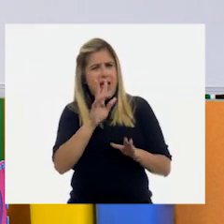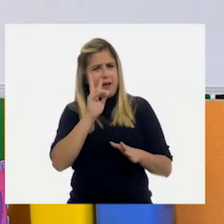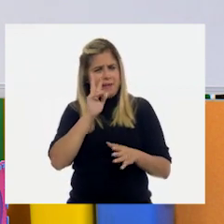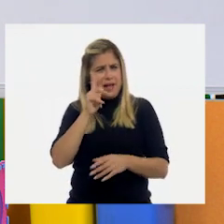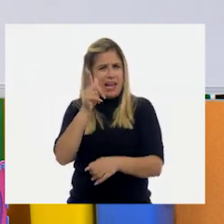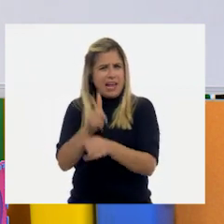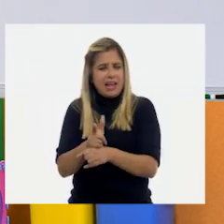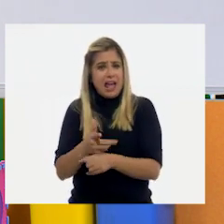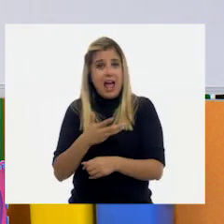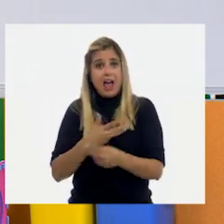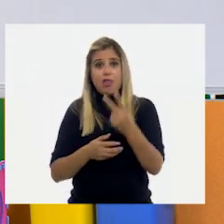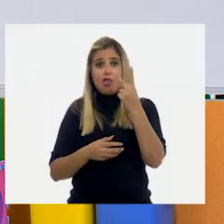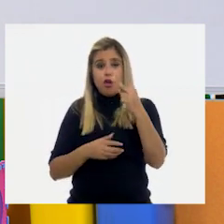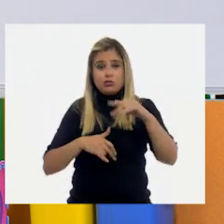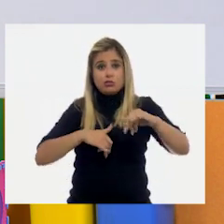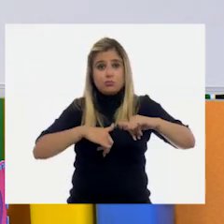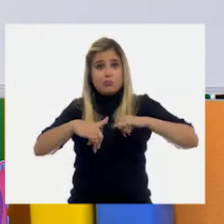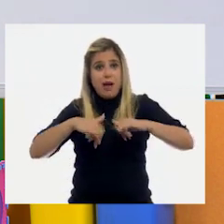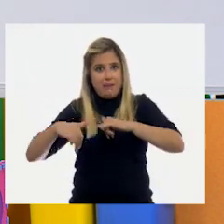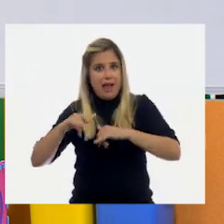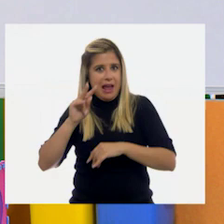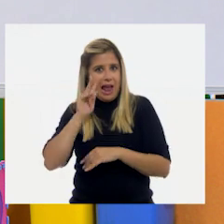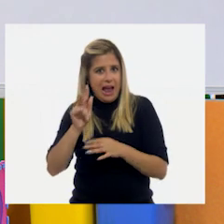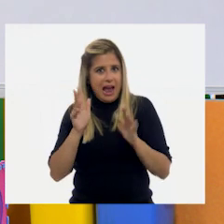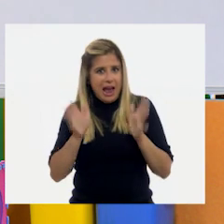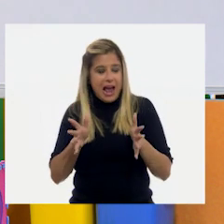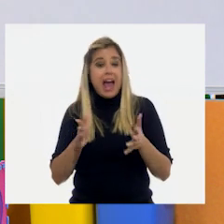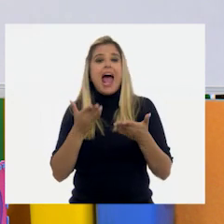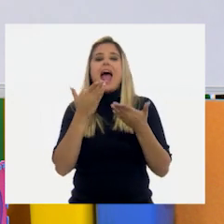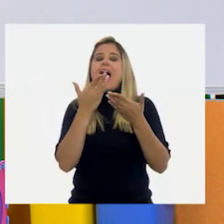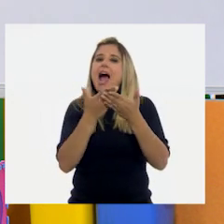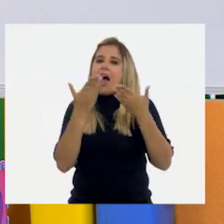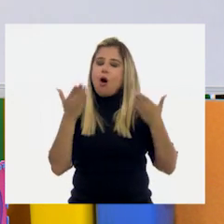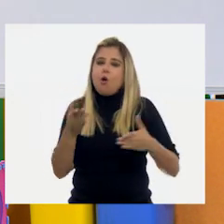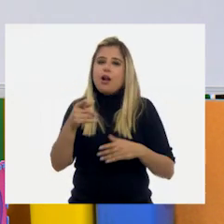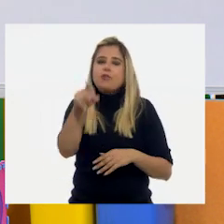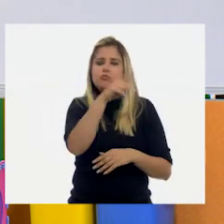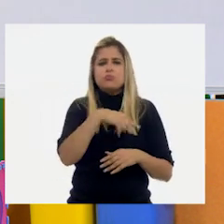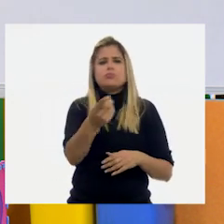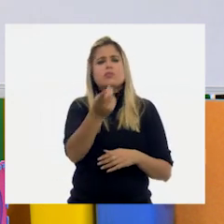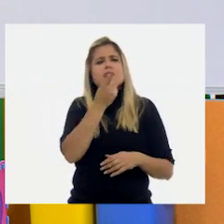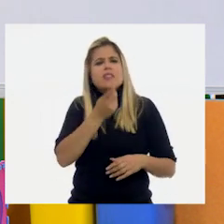dos croquis? Sí. Ahora,